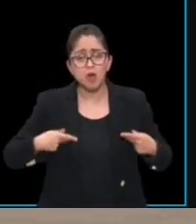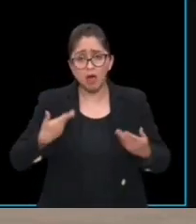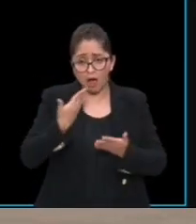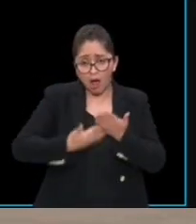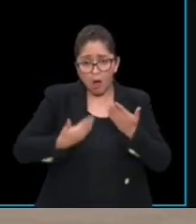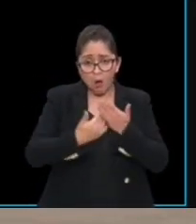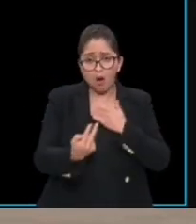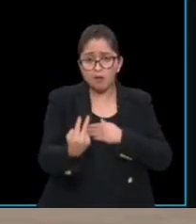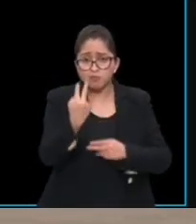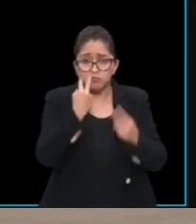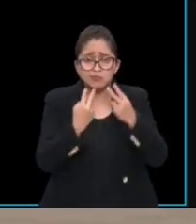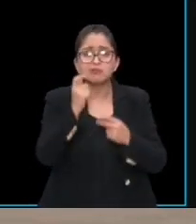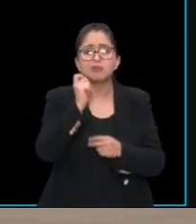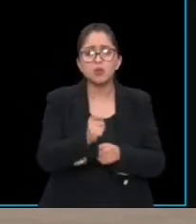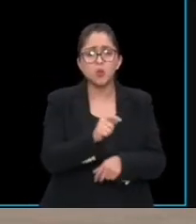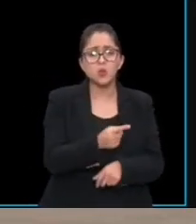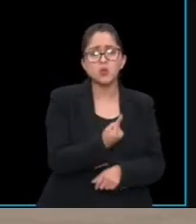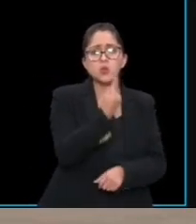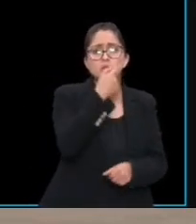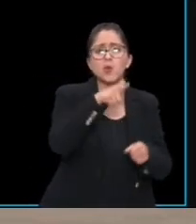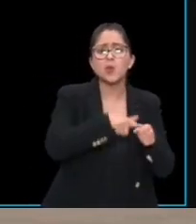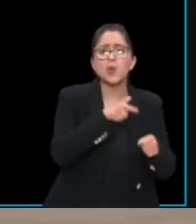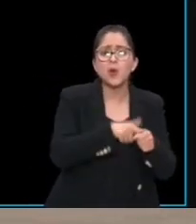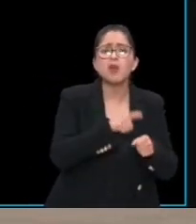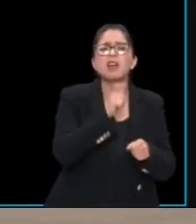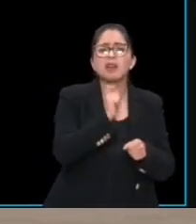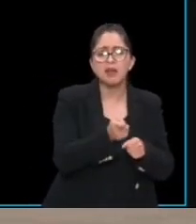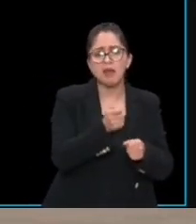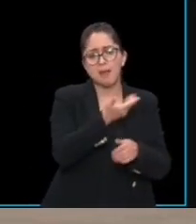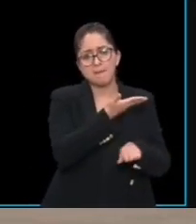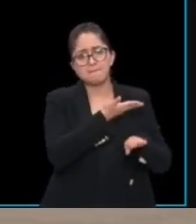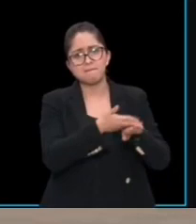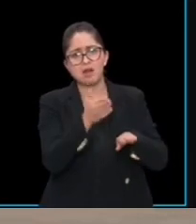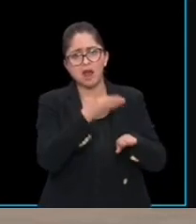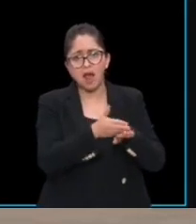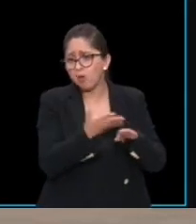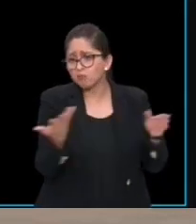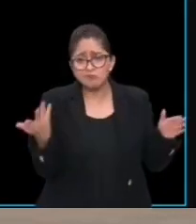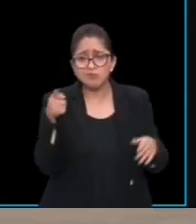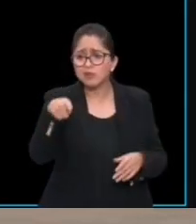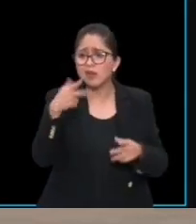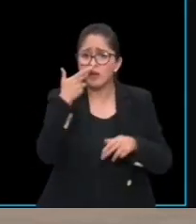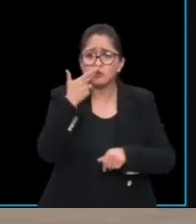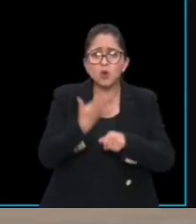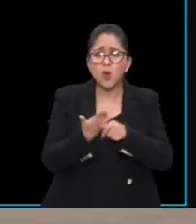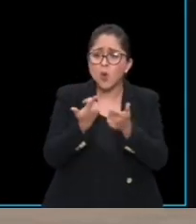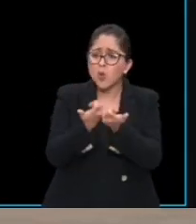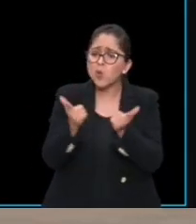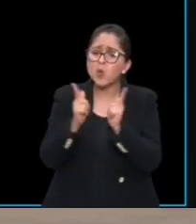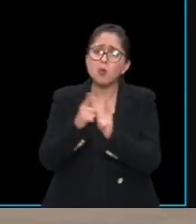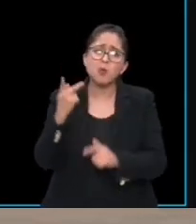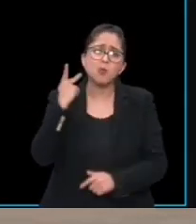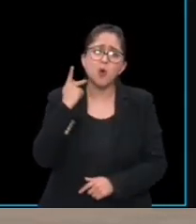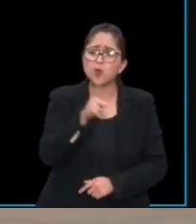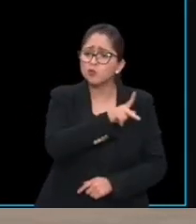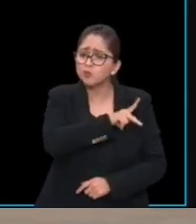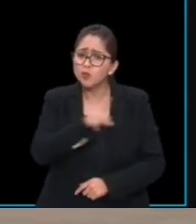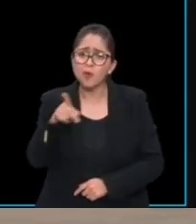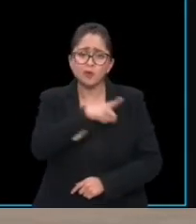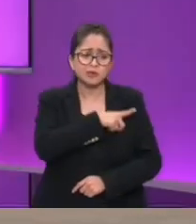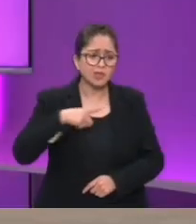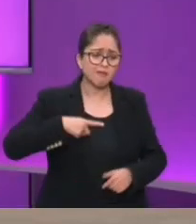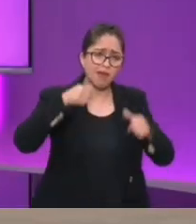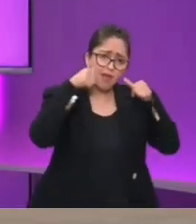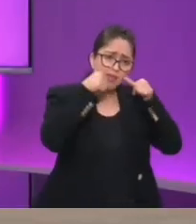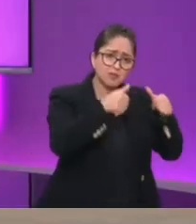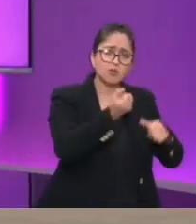escuchan que el único color que tiene la salud es el blanco y la responsabilidad de todos los partidos políticos es trabajar por la salud de los mexicanos.